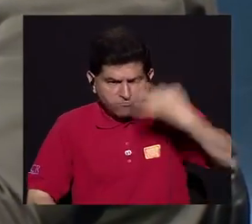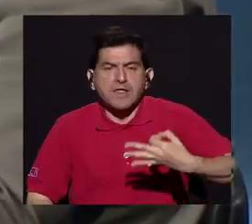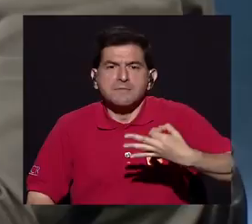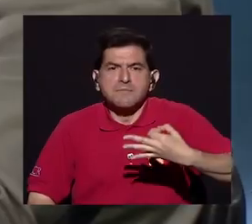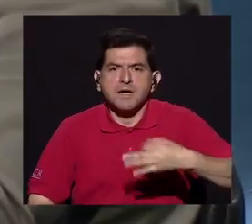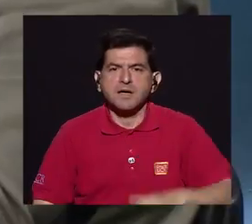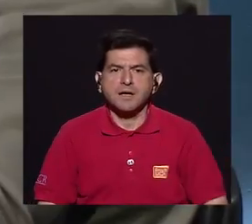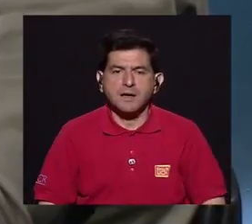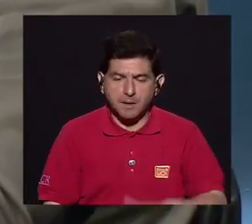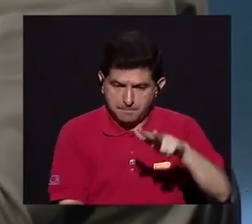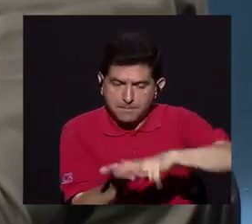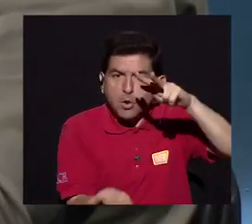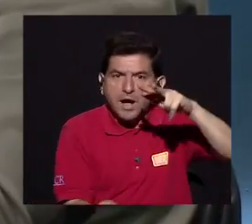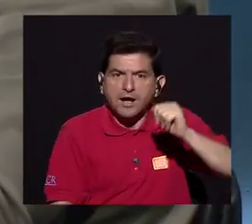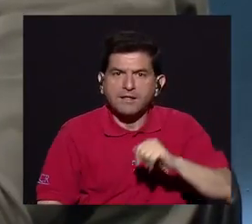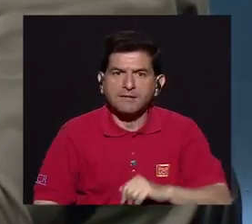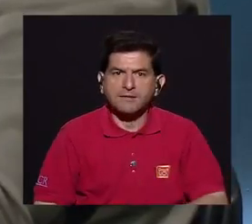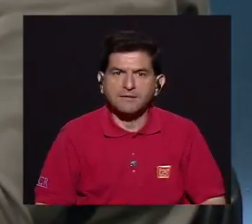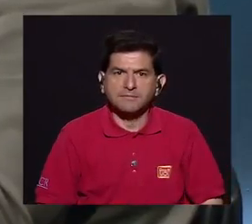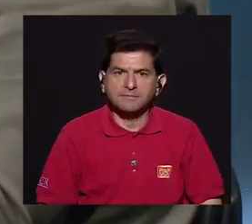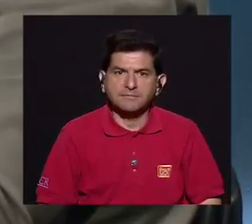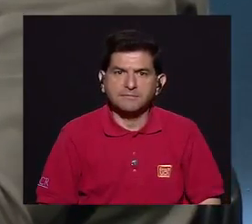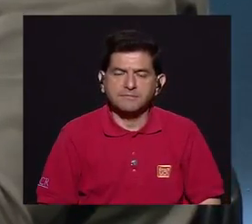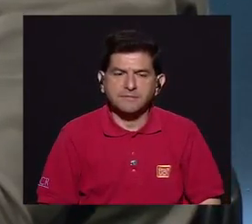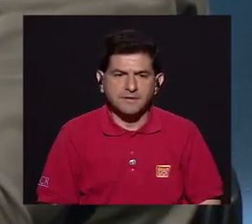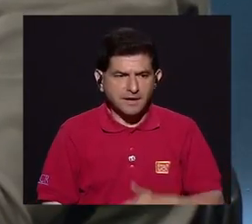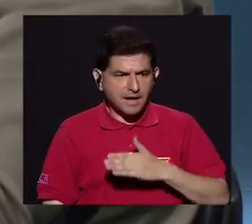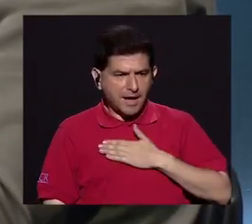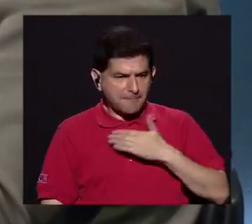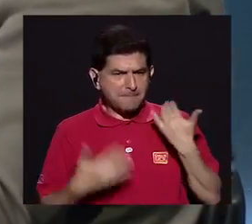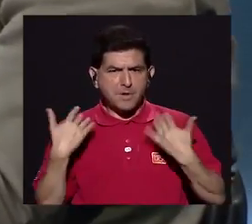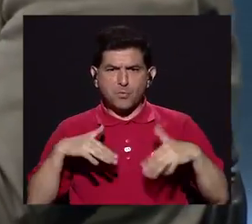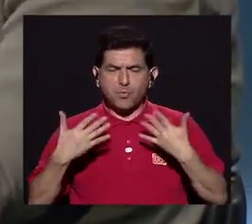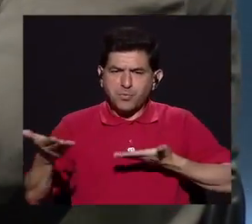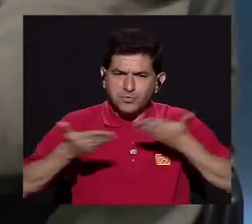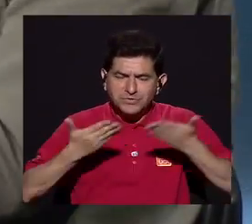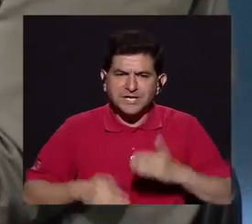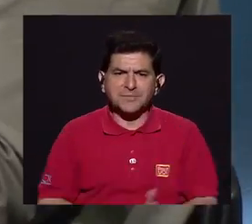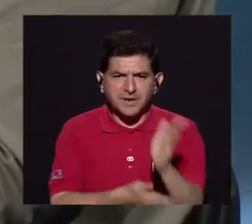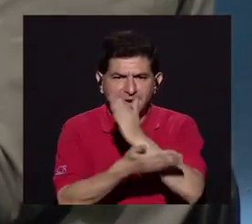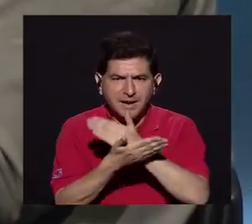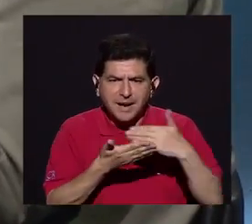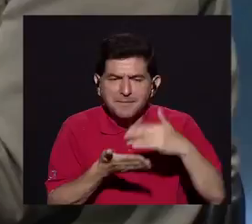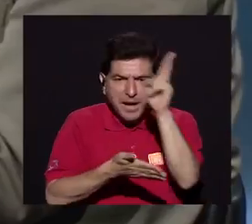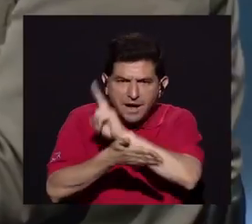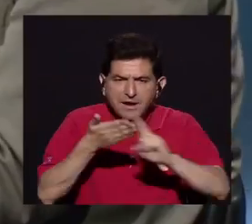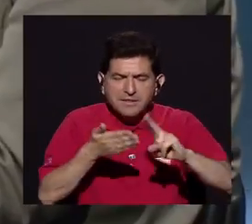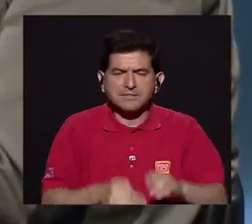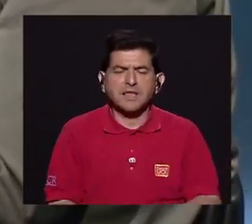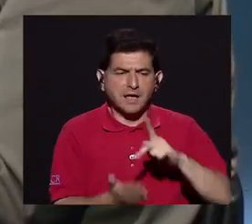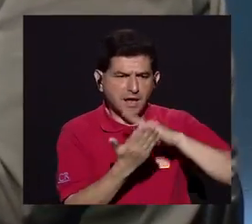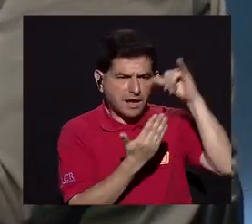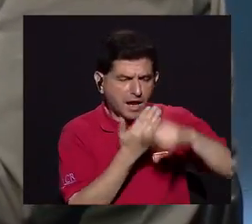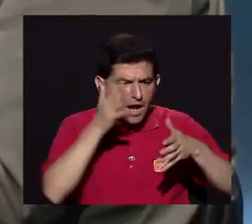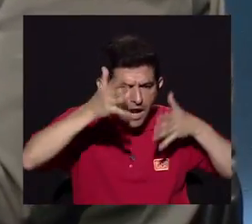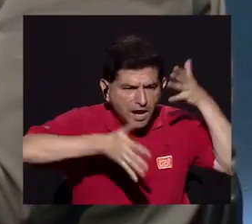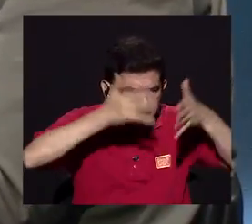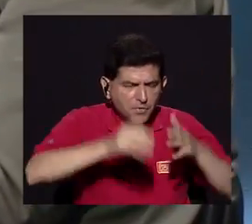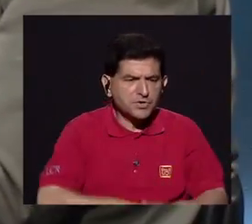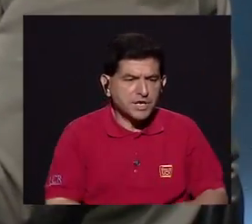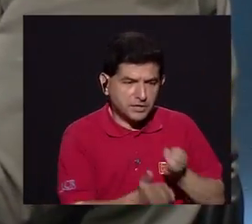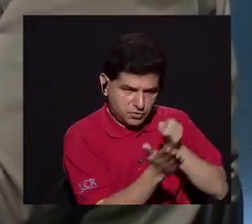contundentes, avaladas. Lo que me ha servido mucho es la parte académica, donde digo, el proyecto creativo